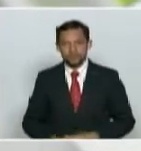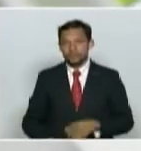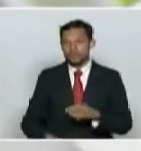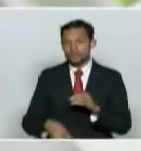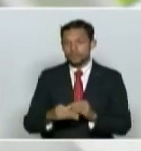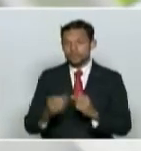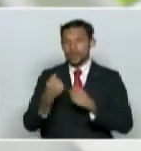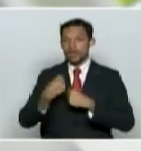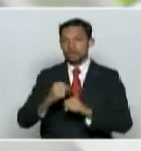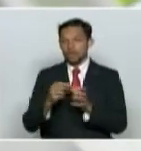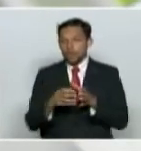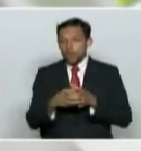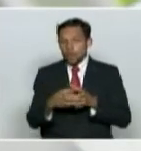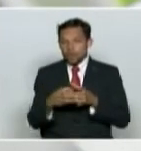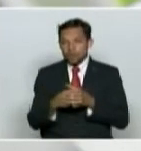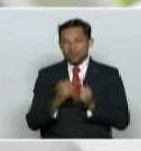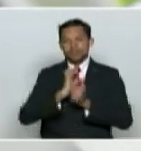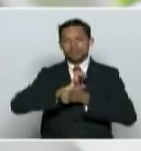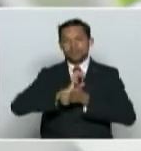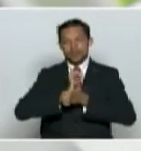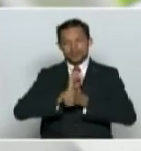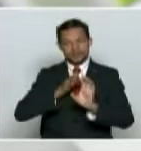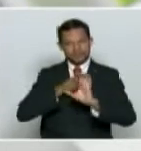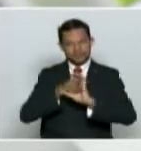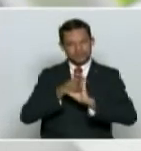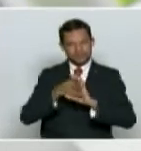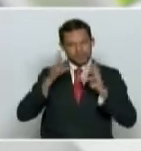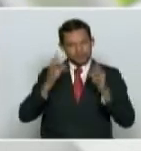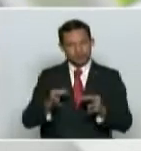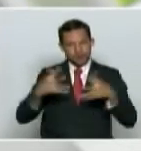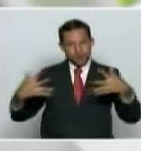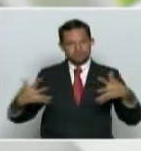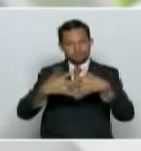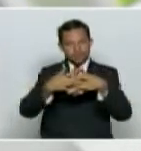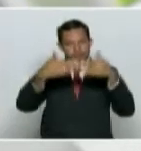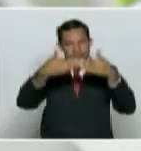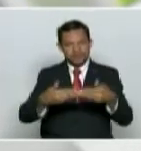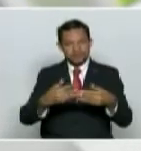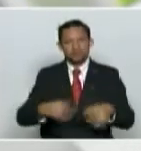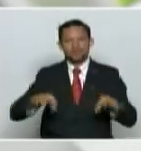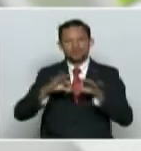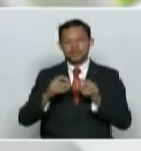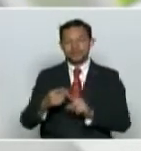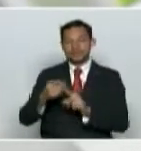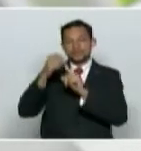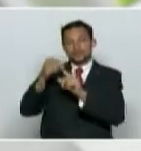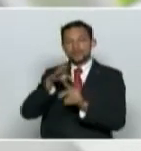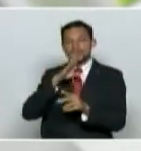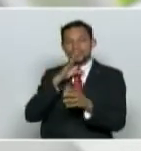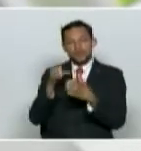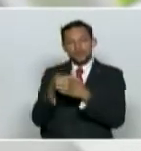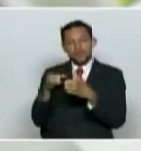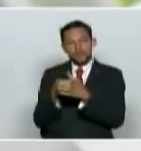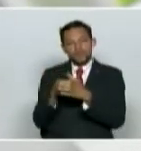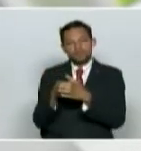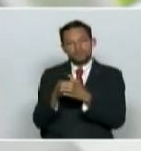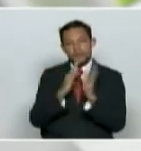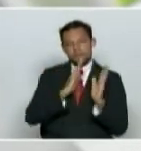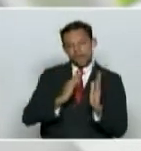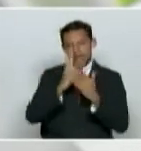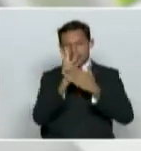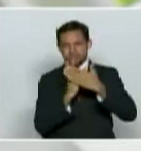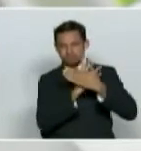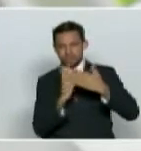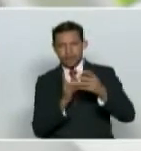En la labor que viene desarrollando nuestro canal regional Telecafé en el área de inclusión, es importante destacar el área de programación, en la